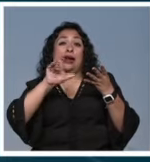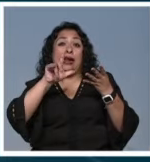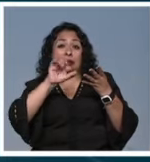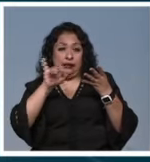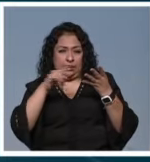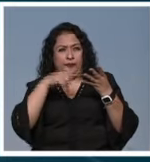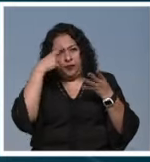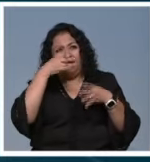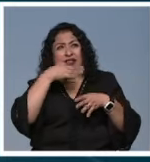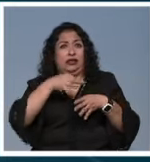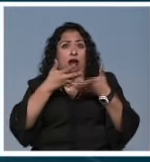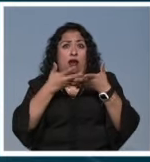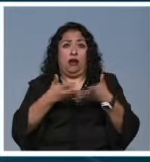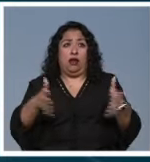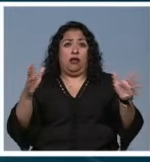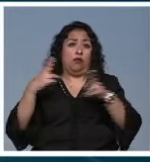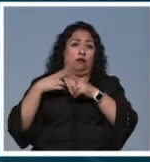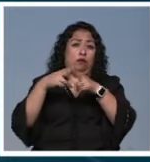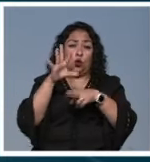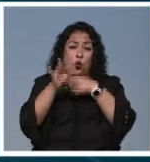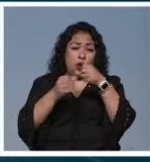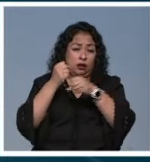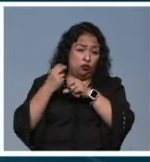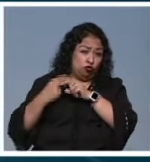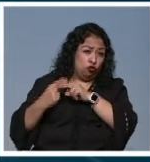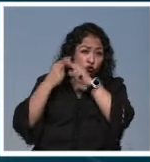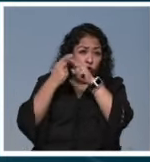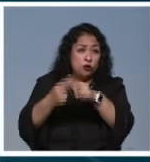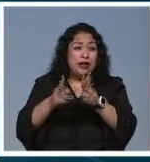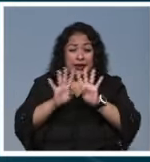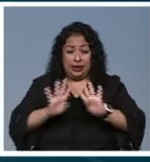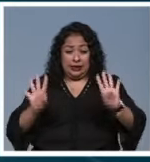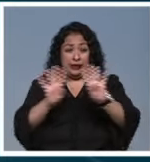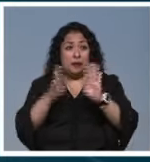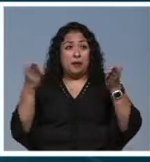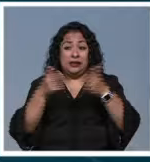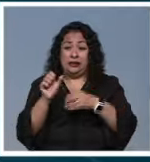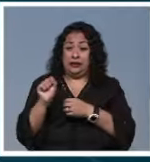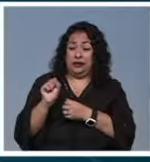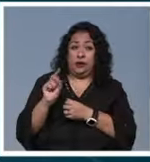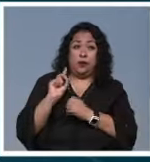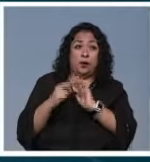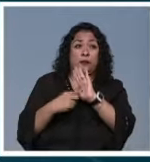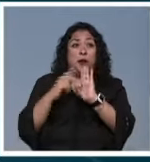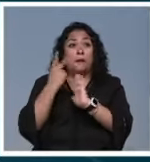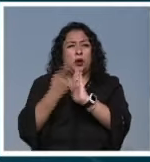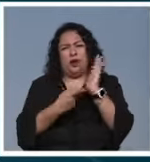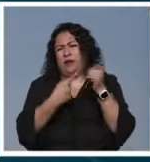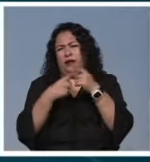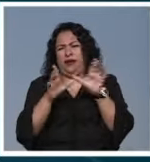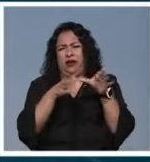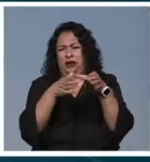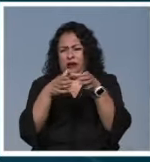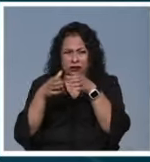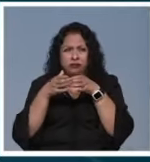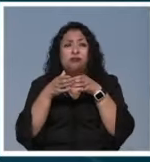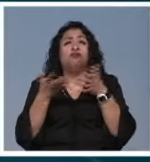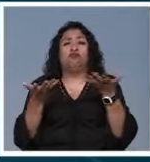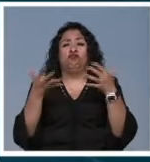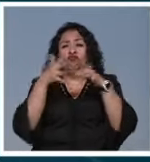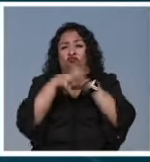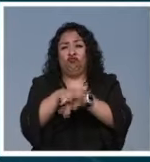Para celebrar por todo lo alto su 40º aniversario, el ensamble presentó este fin de semana un programa multidisciplinario que